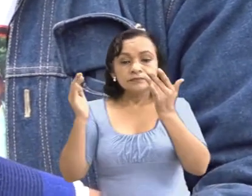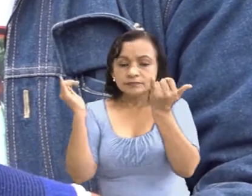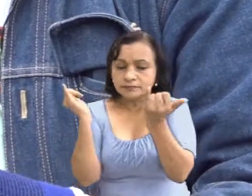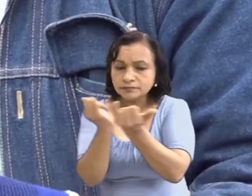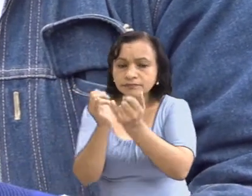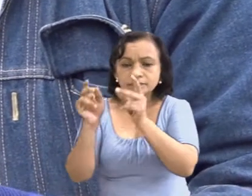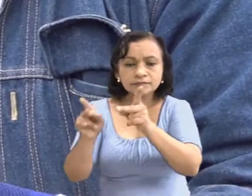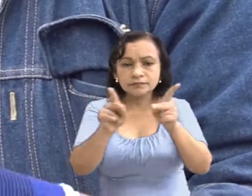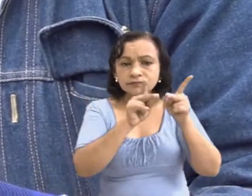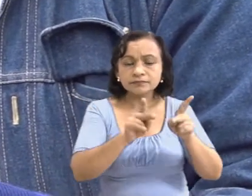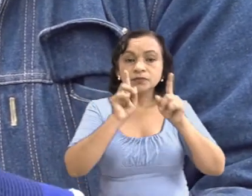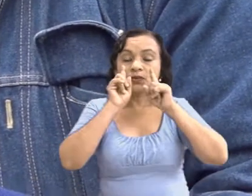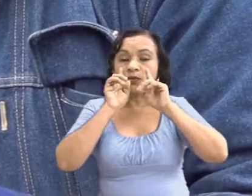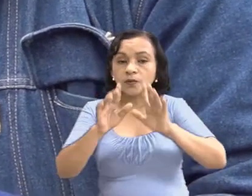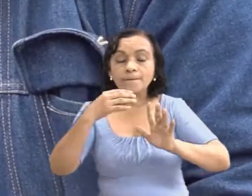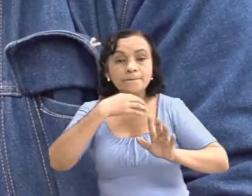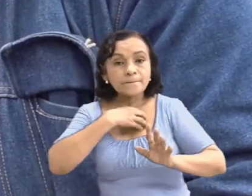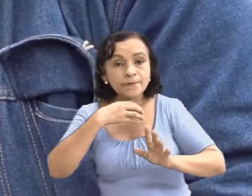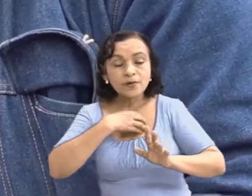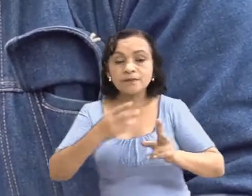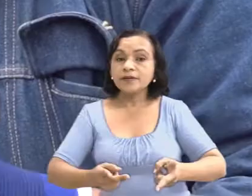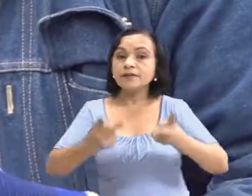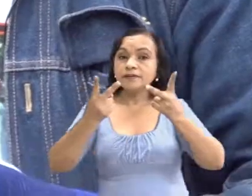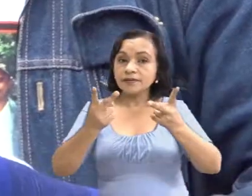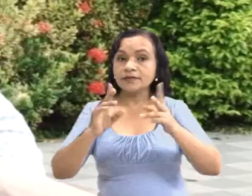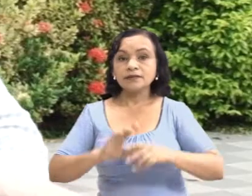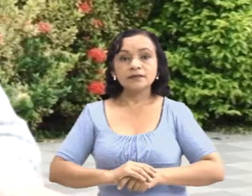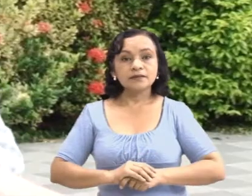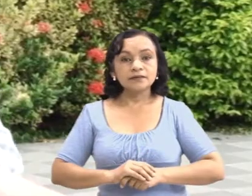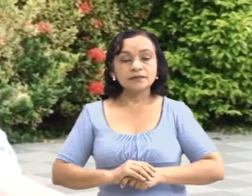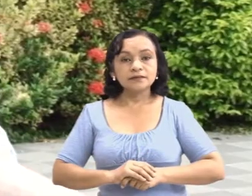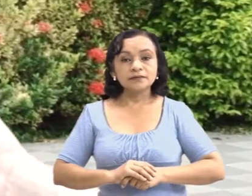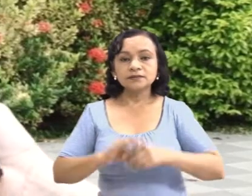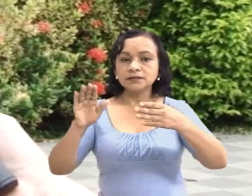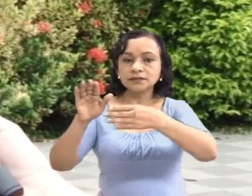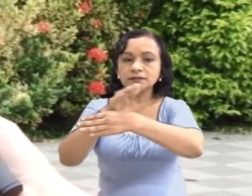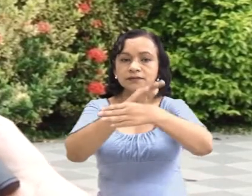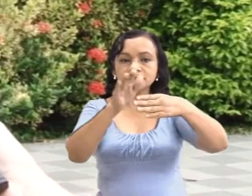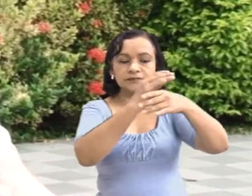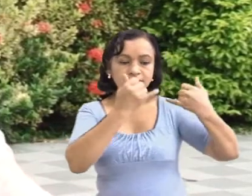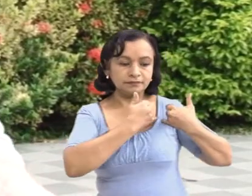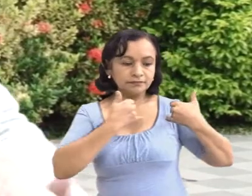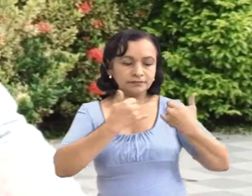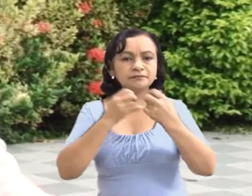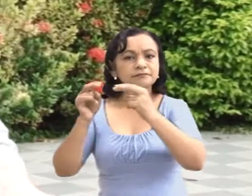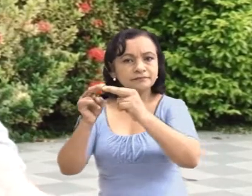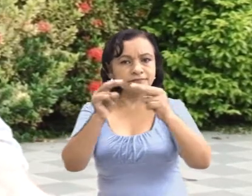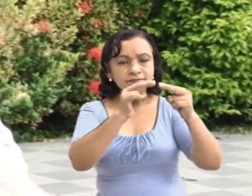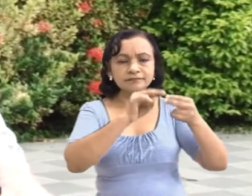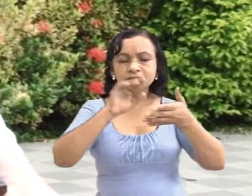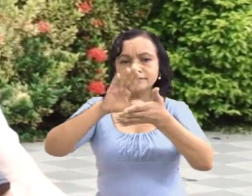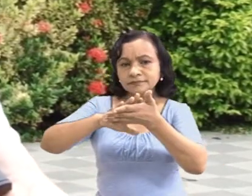misma población vele por su vida. Estamos con las diferentes instituciones, estamos